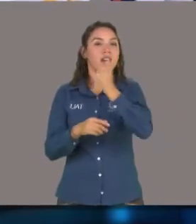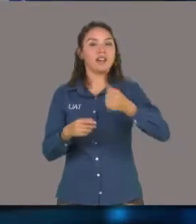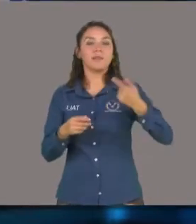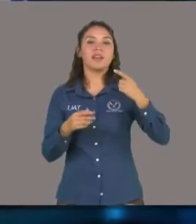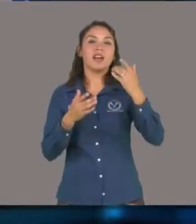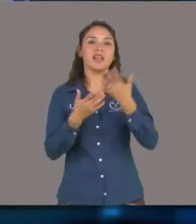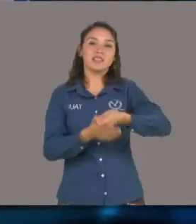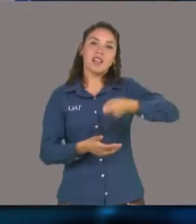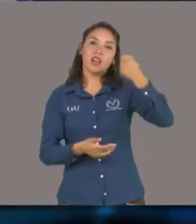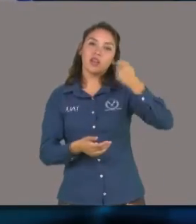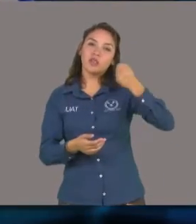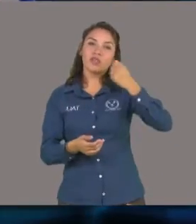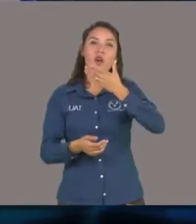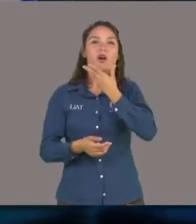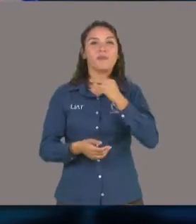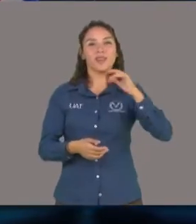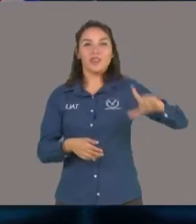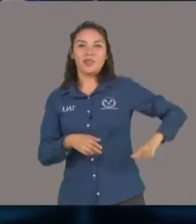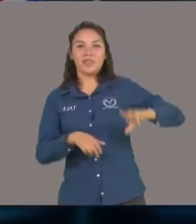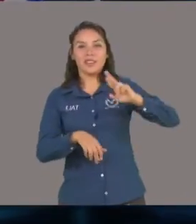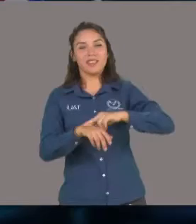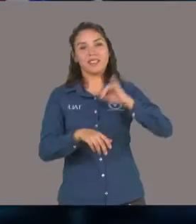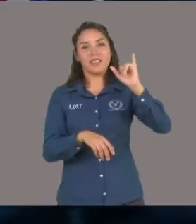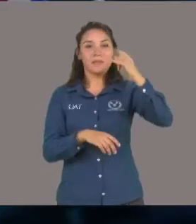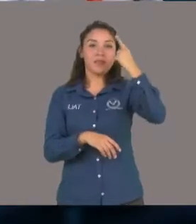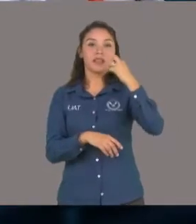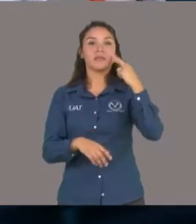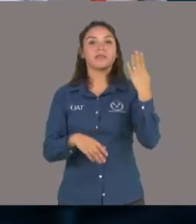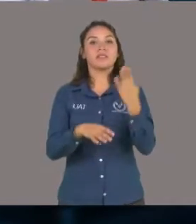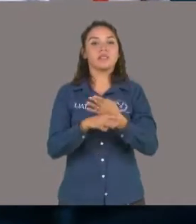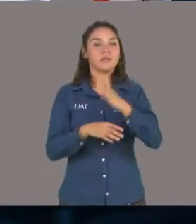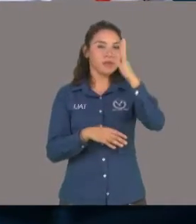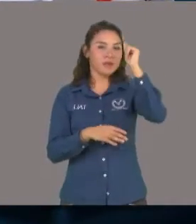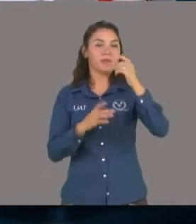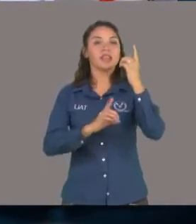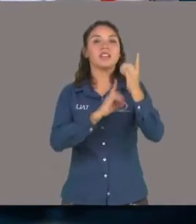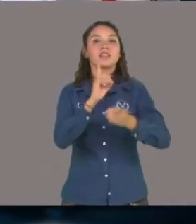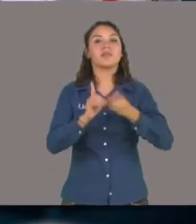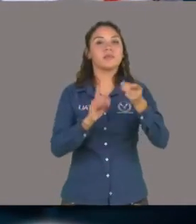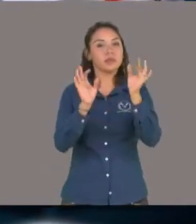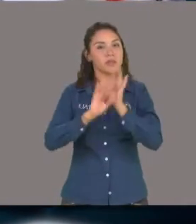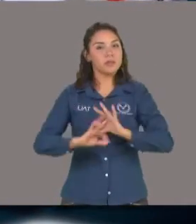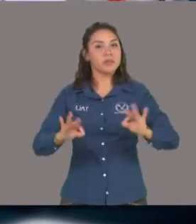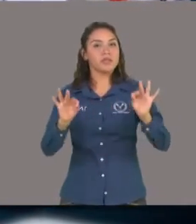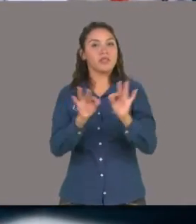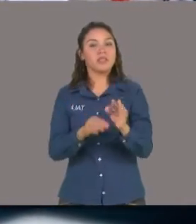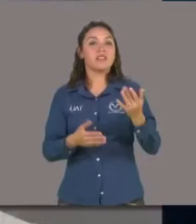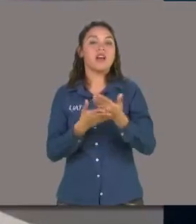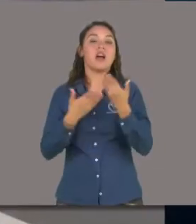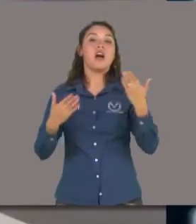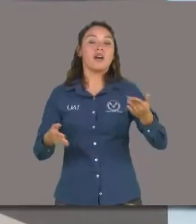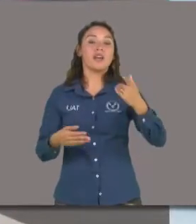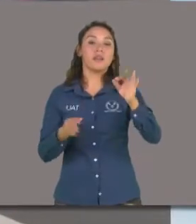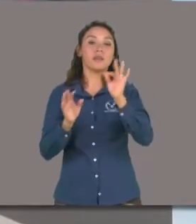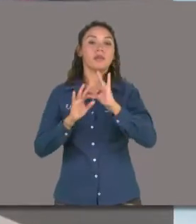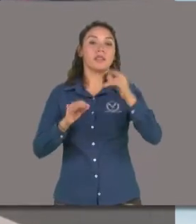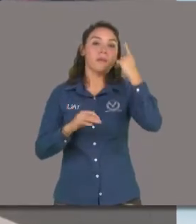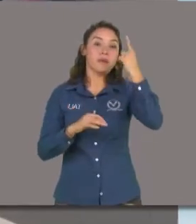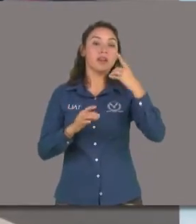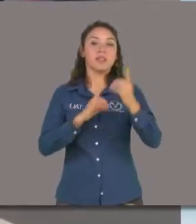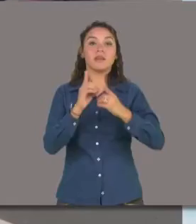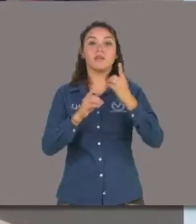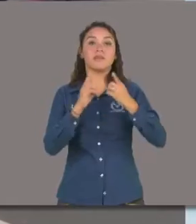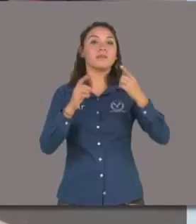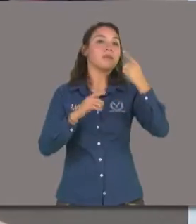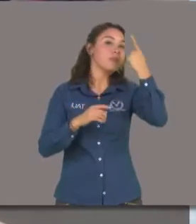la dirección de deportes de esta casa de estudios se hizo presente. Autoridad de la mencionada dirección saludaron al gobernador Francisco Javier García Cabeza de